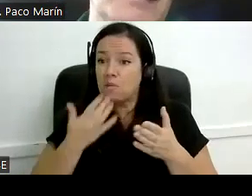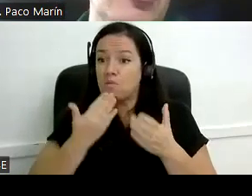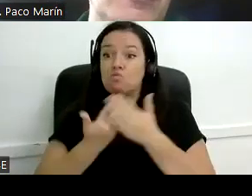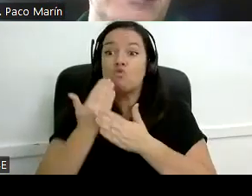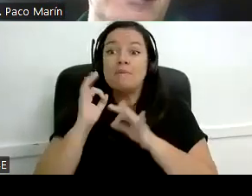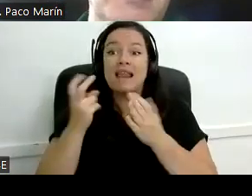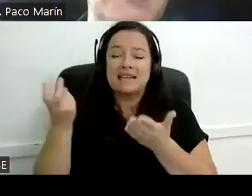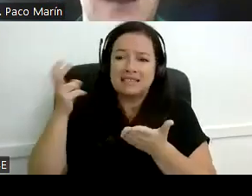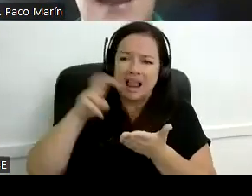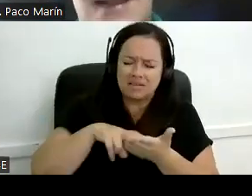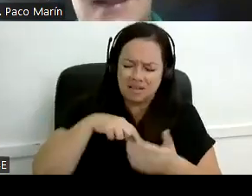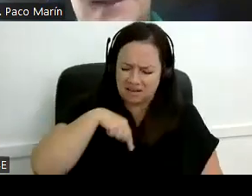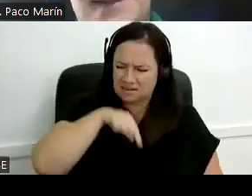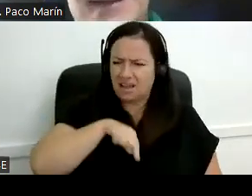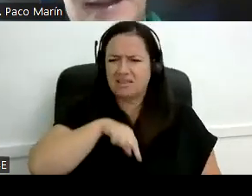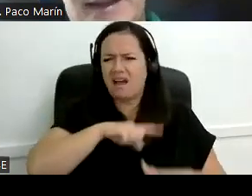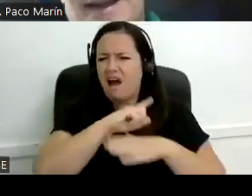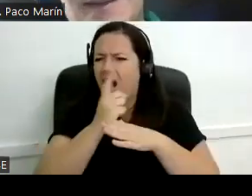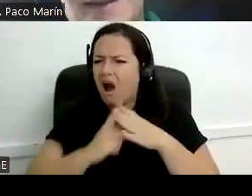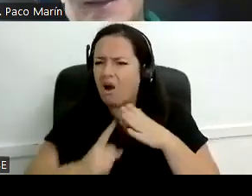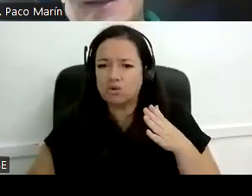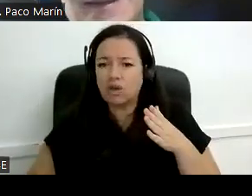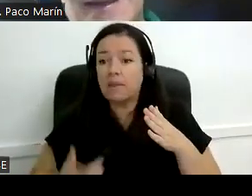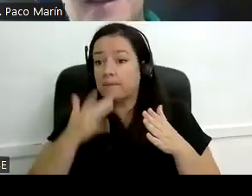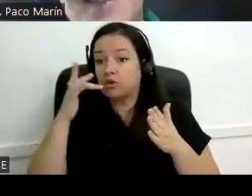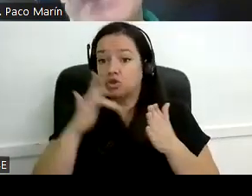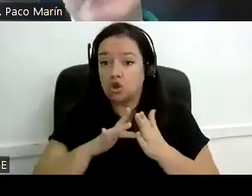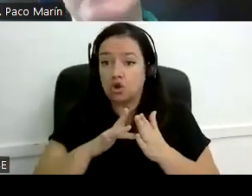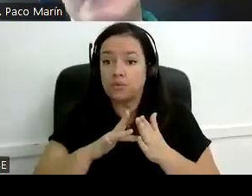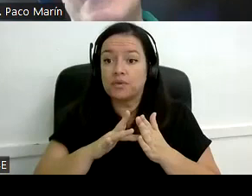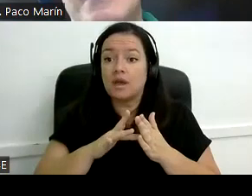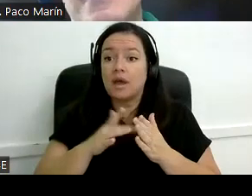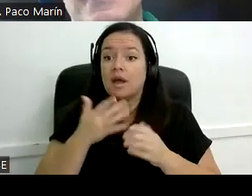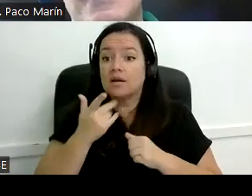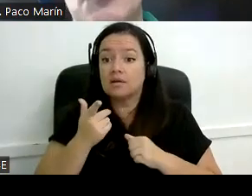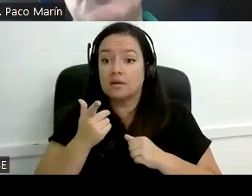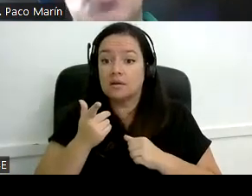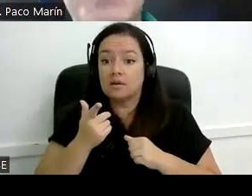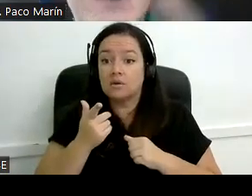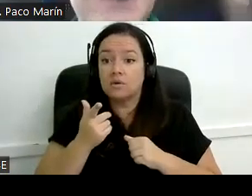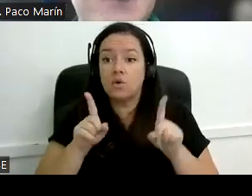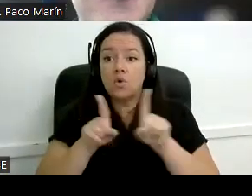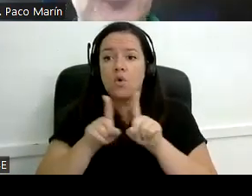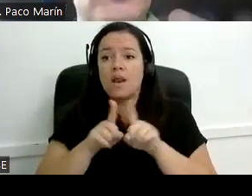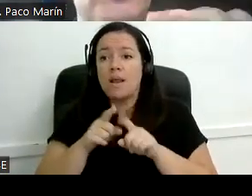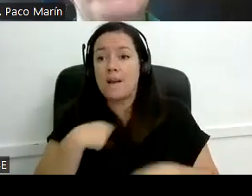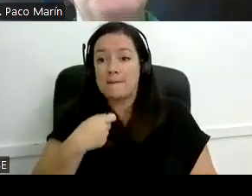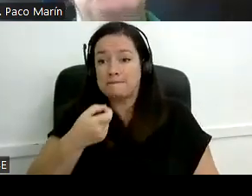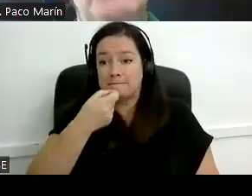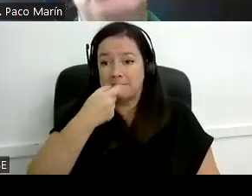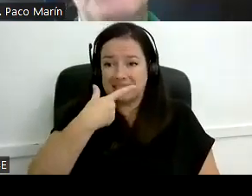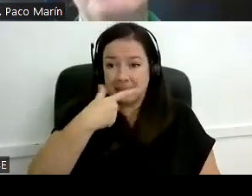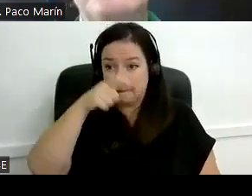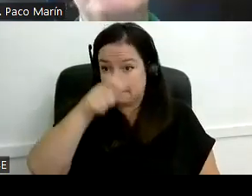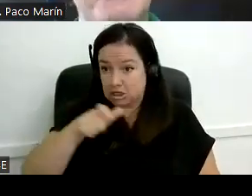podría venirnos perfectamente en la fase de pasar de un tranquilizante, o sea, en todas aquellas